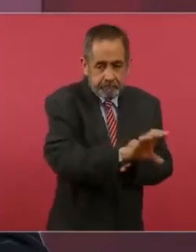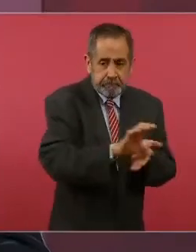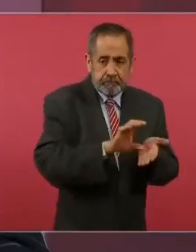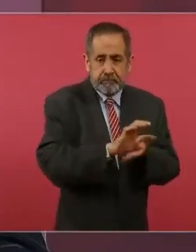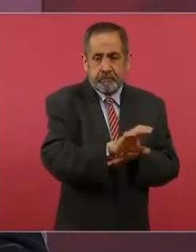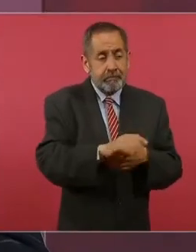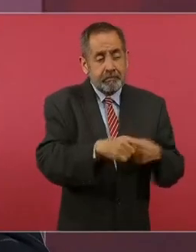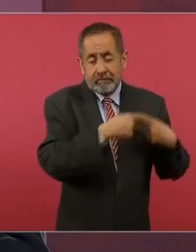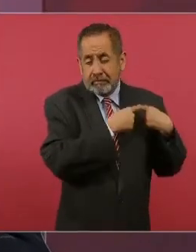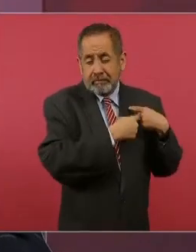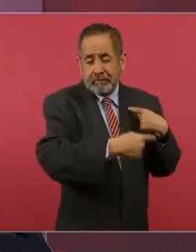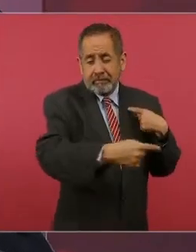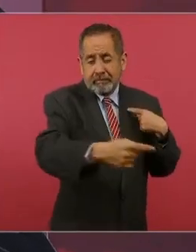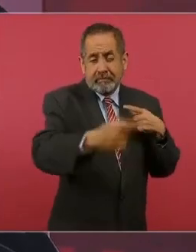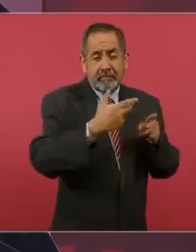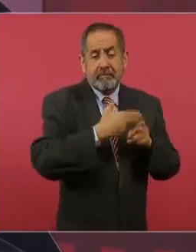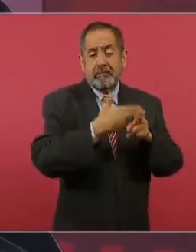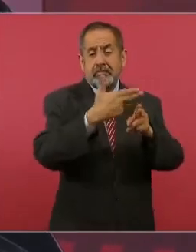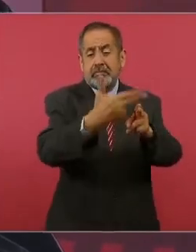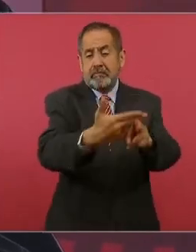por 20 años.